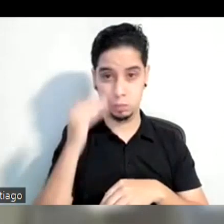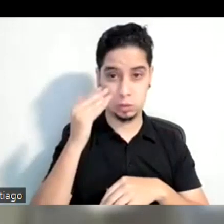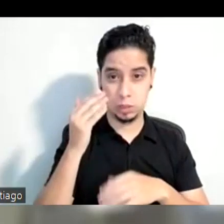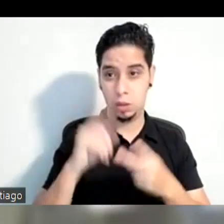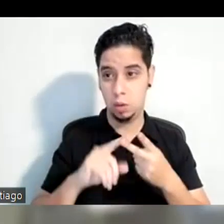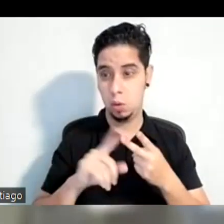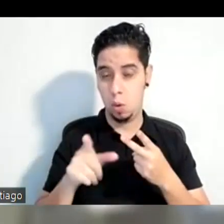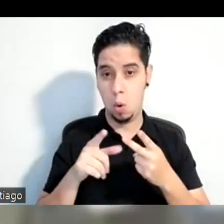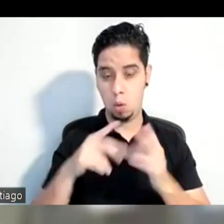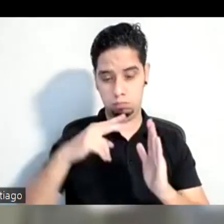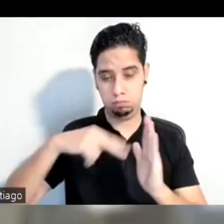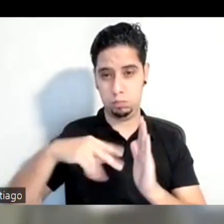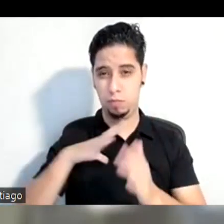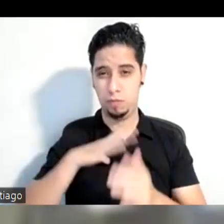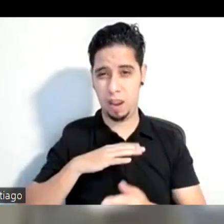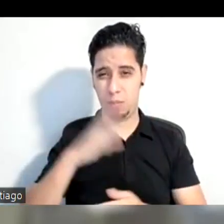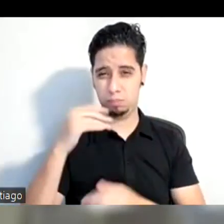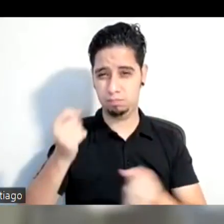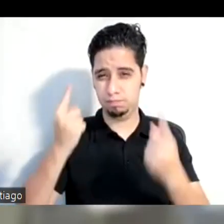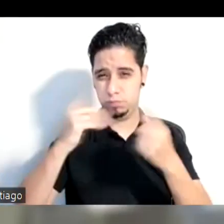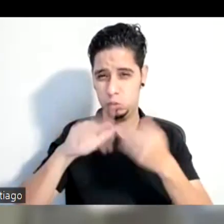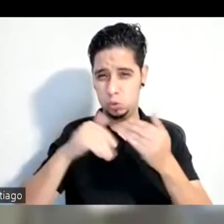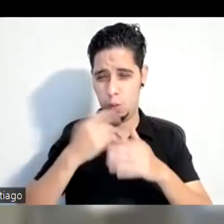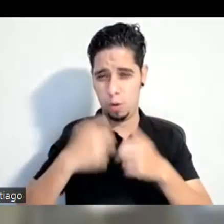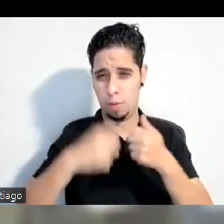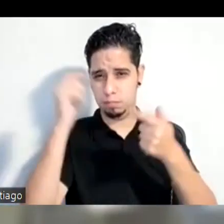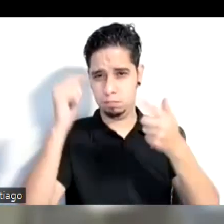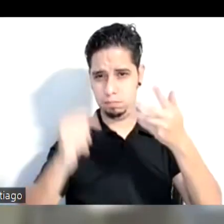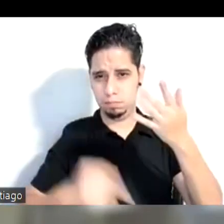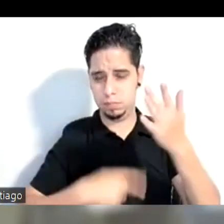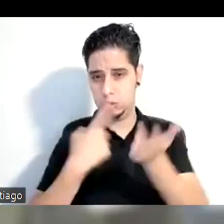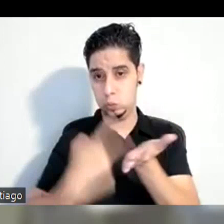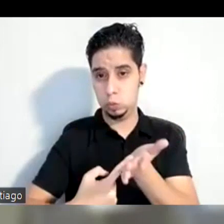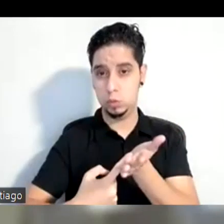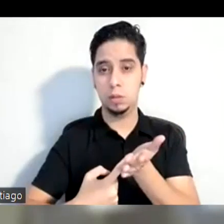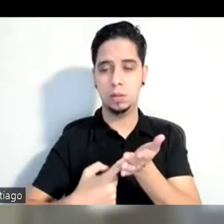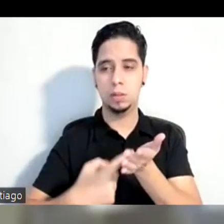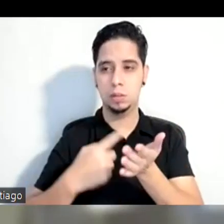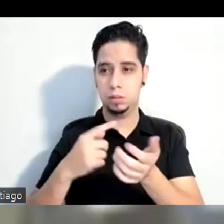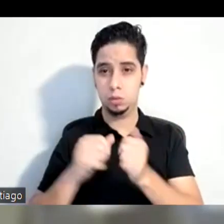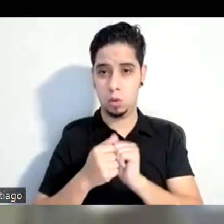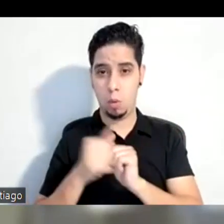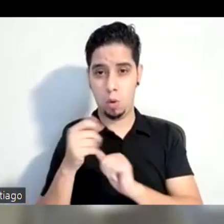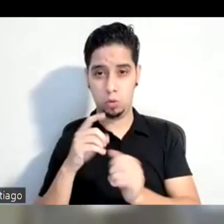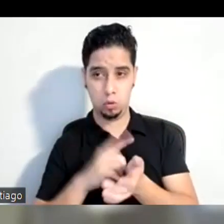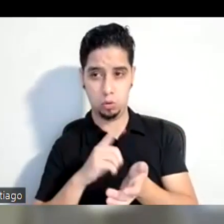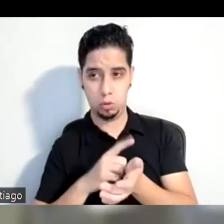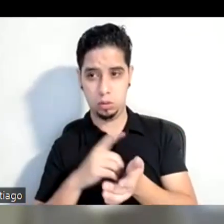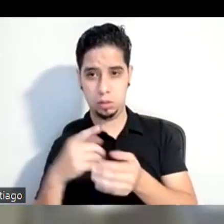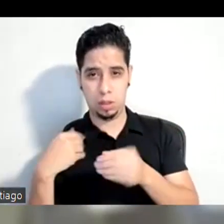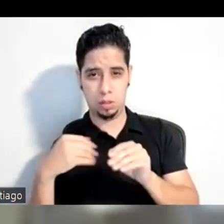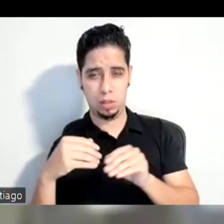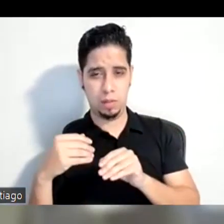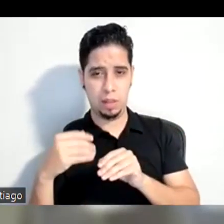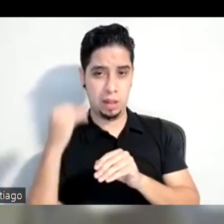versó muy bien porque sabía todos los issues y los puso 1, 2, 3, 4, 5, y se ve entonces como el otro médico que es el que está tratando de vender la idea del